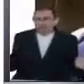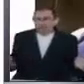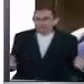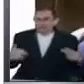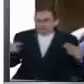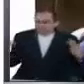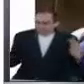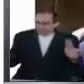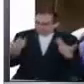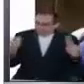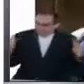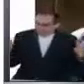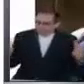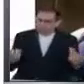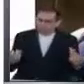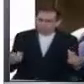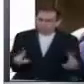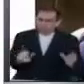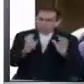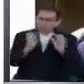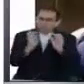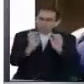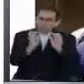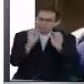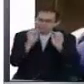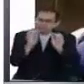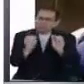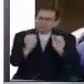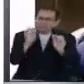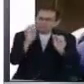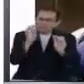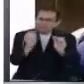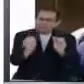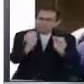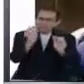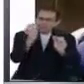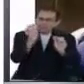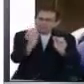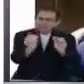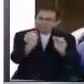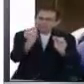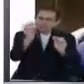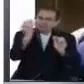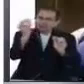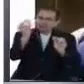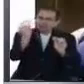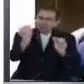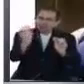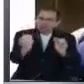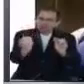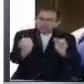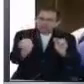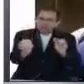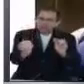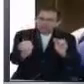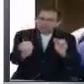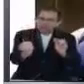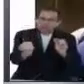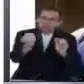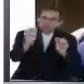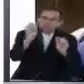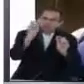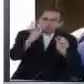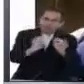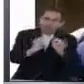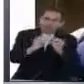más. Había que le manejarlo todo. Y siempre el centro es, usted no se fije tanto en el